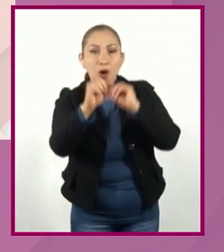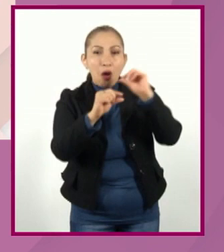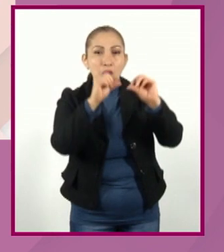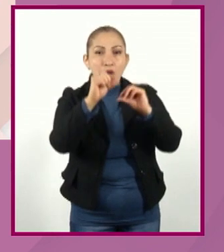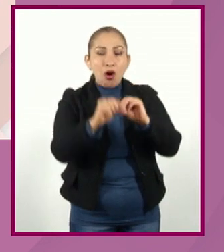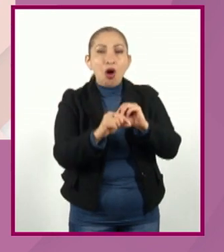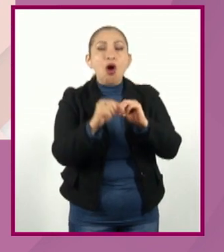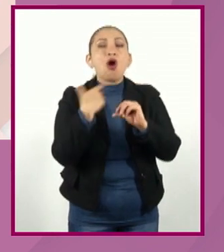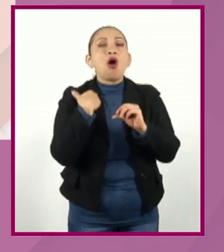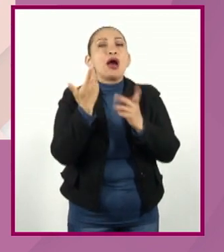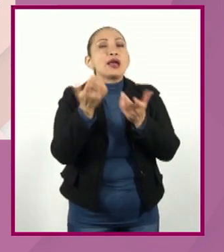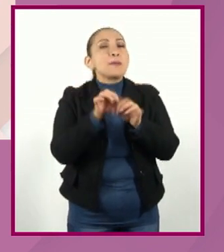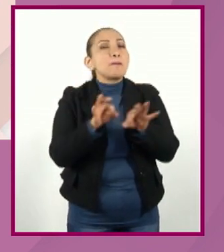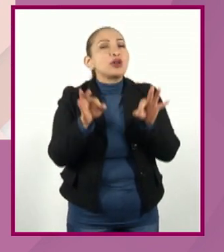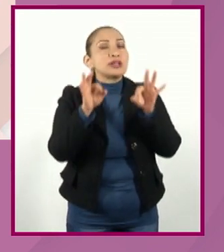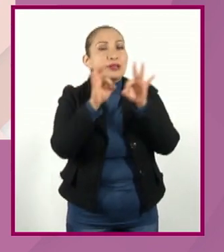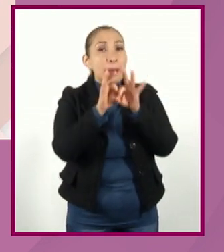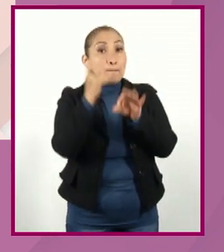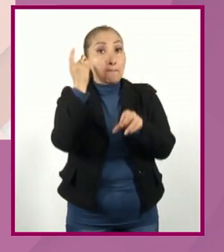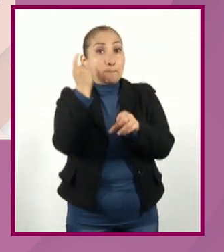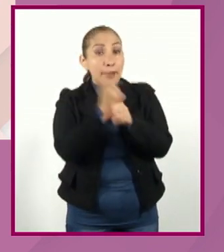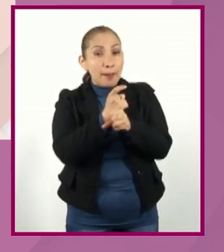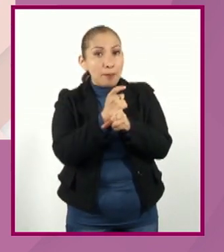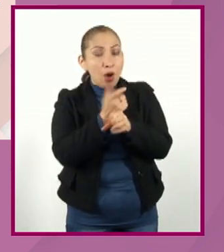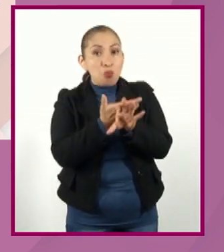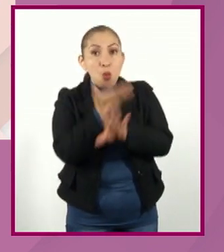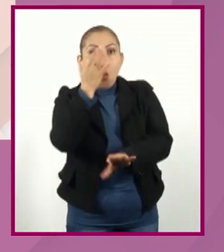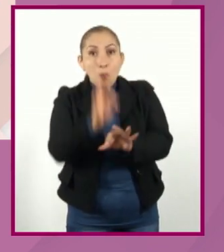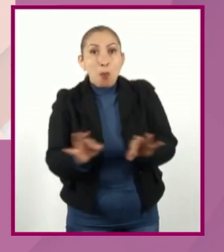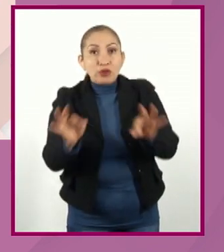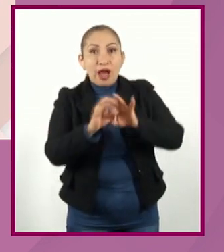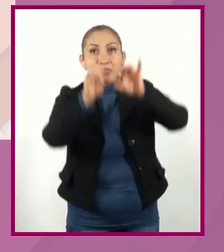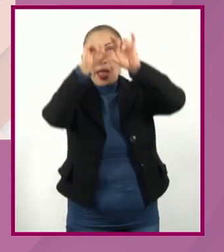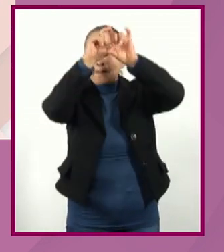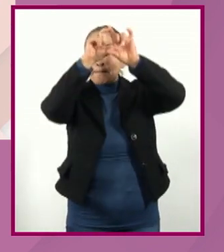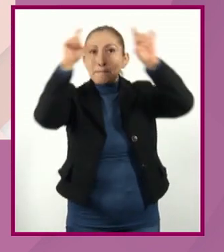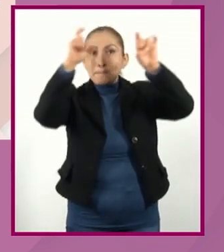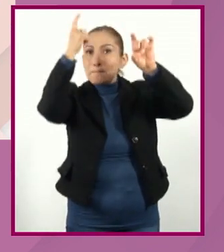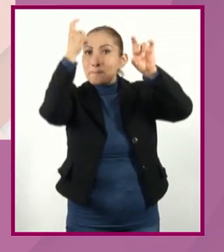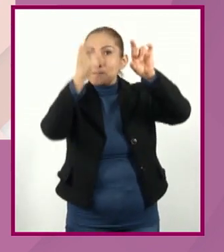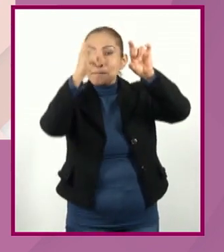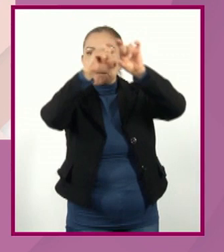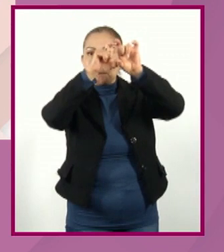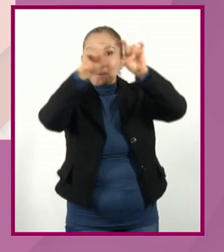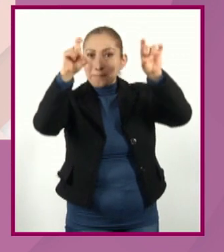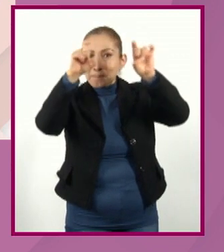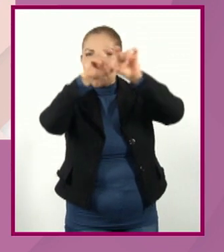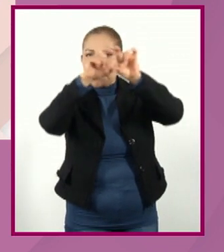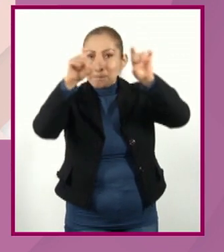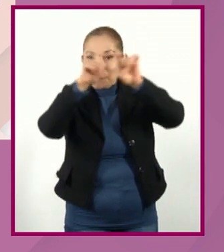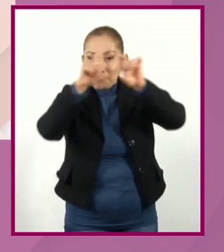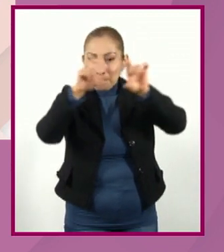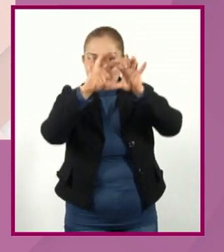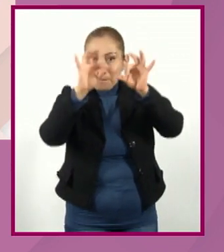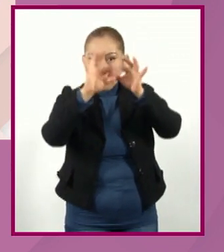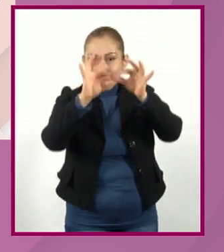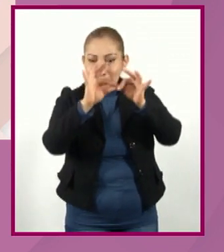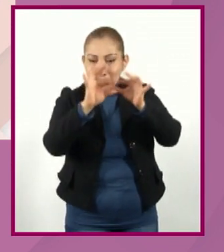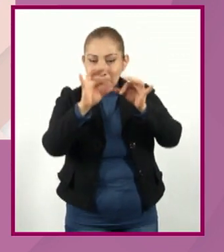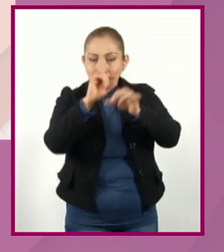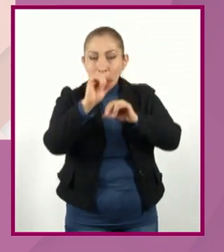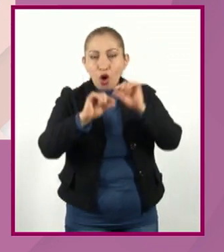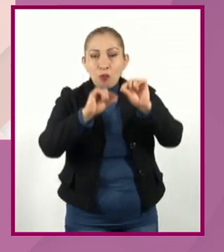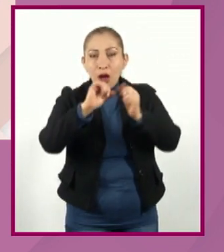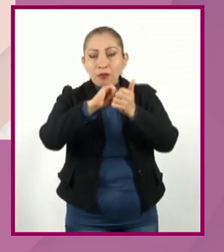importancia, es decir, aquello que resulta de mayor importancia se colocará sobre las primeras líneas del cuerpo,